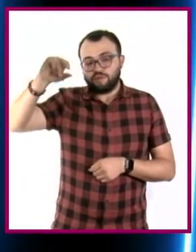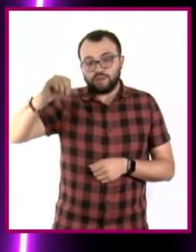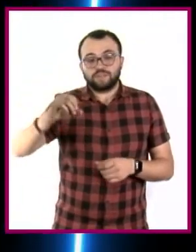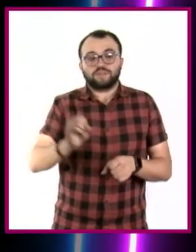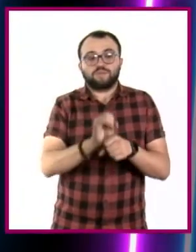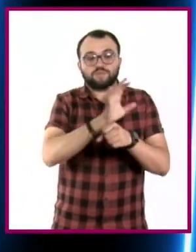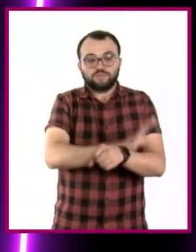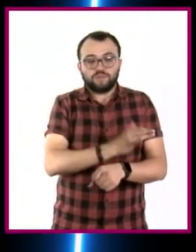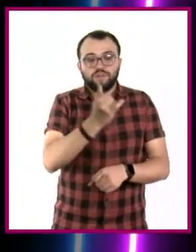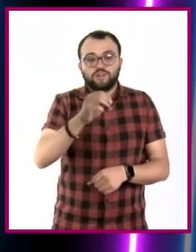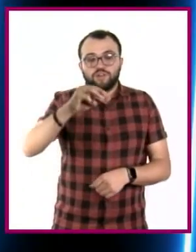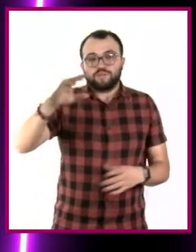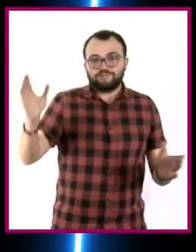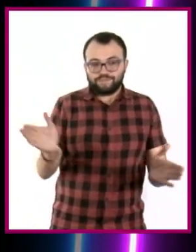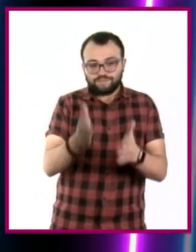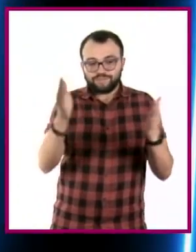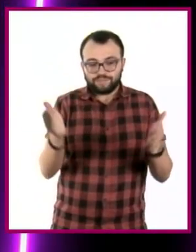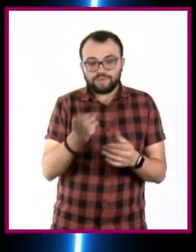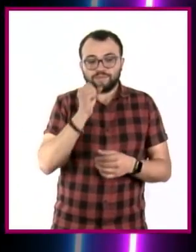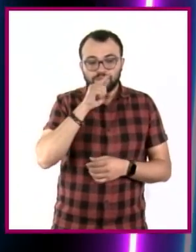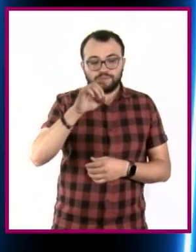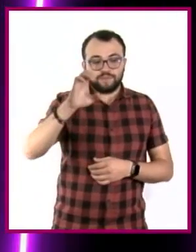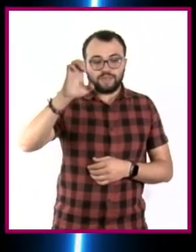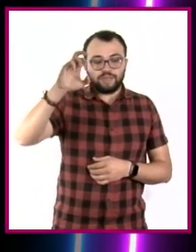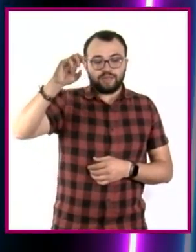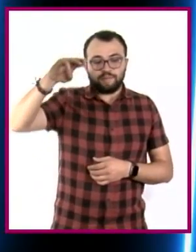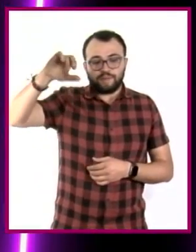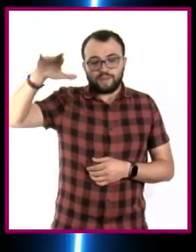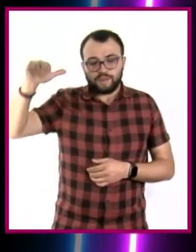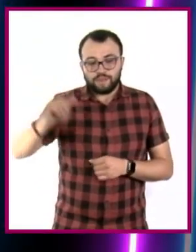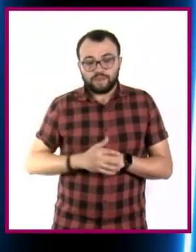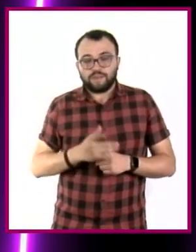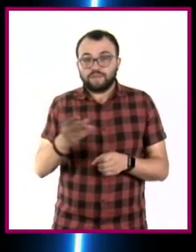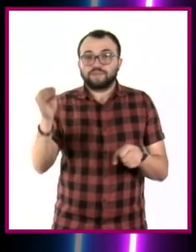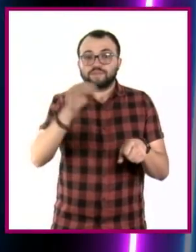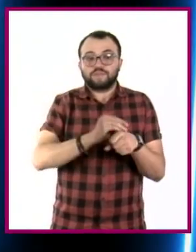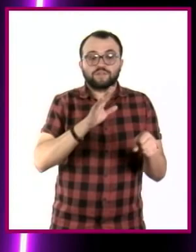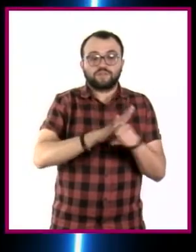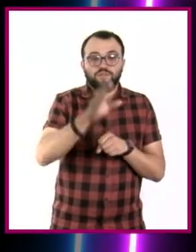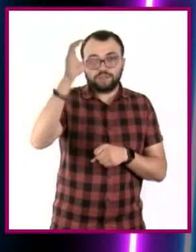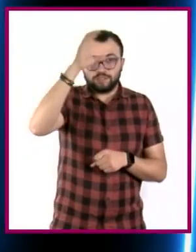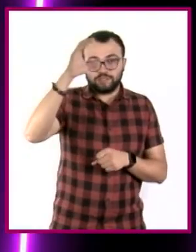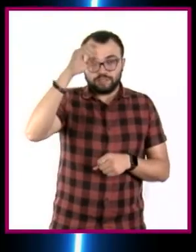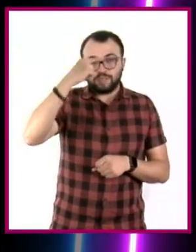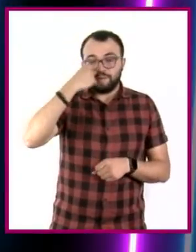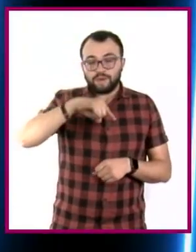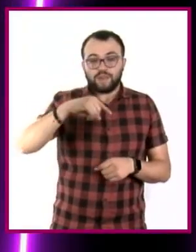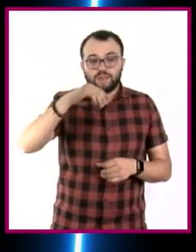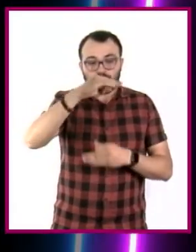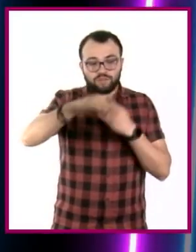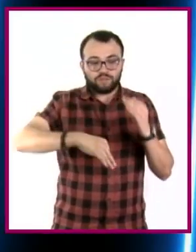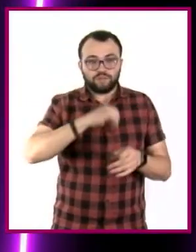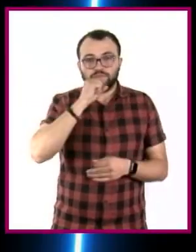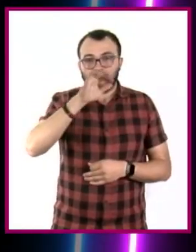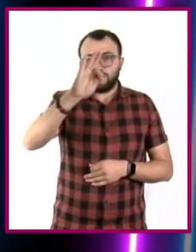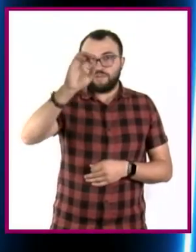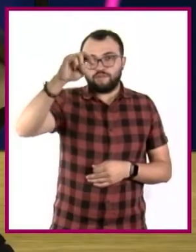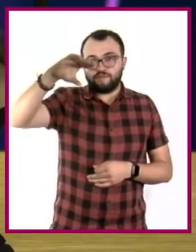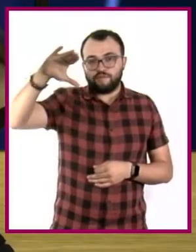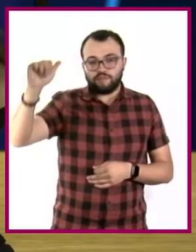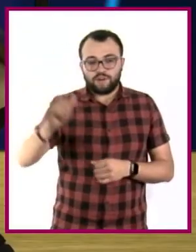y motivaciones de Herminia Pasantes, incluido en la colección La Ciencia para Todos del Fondo de Cultura